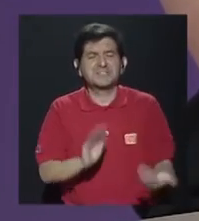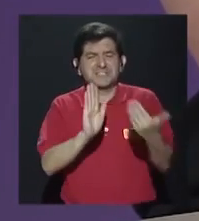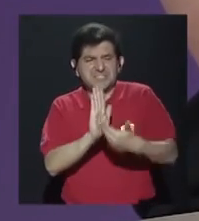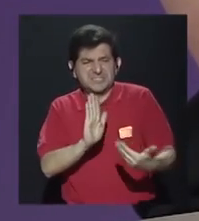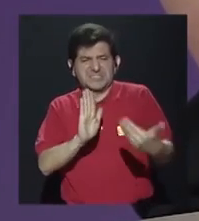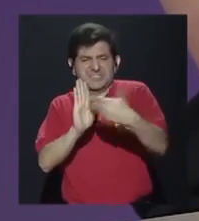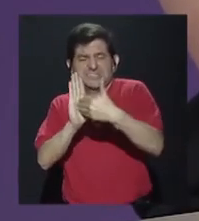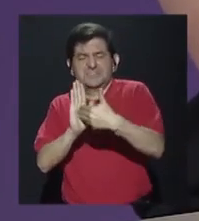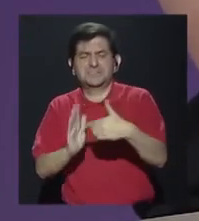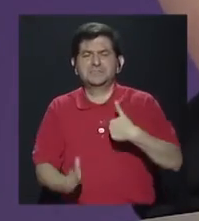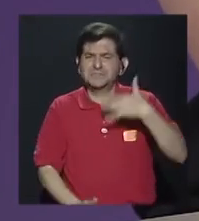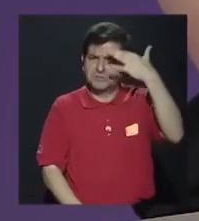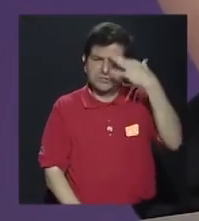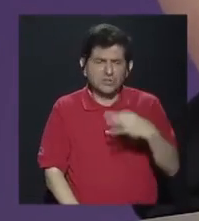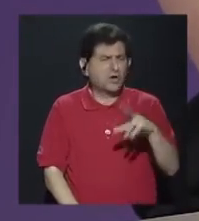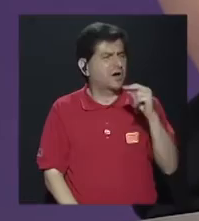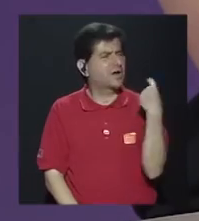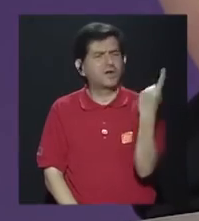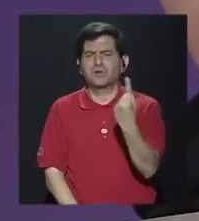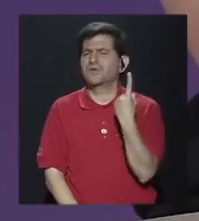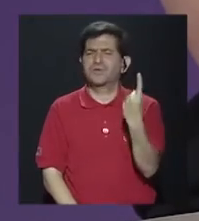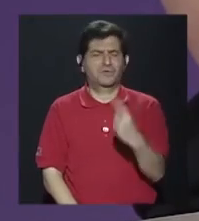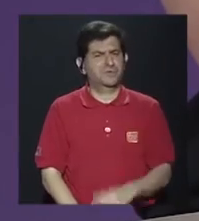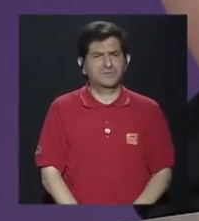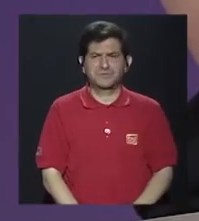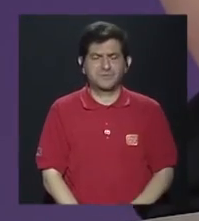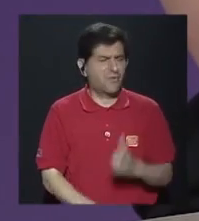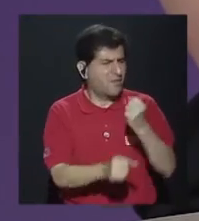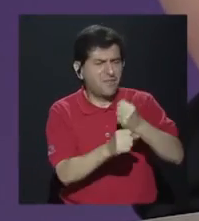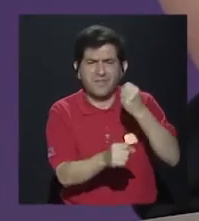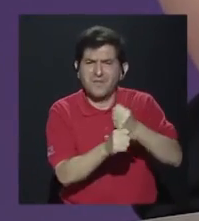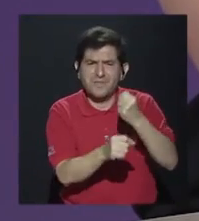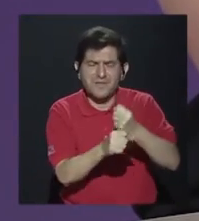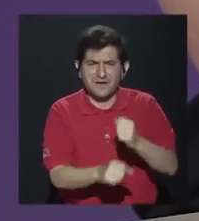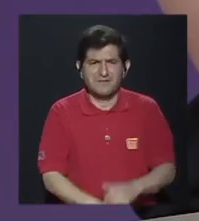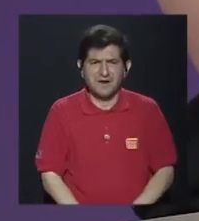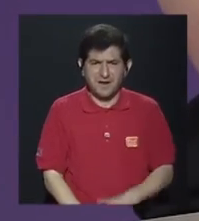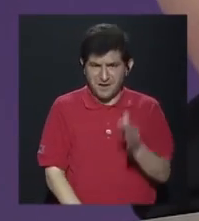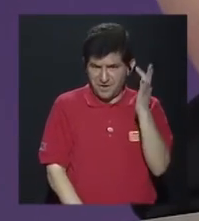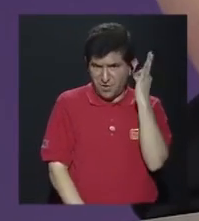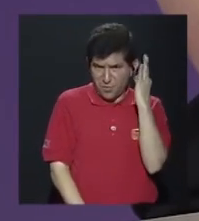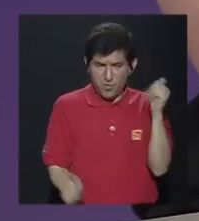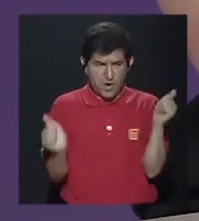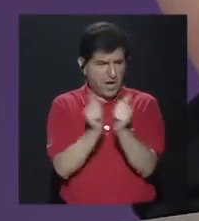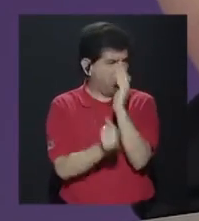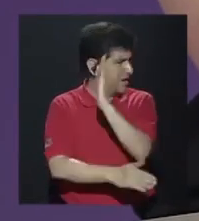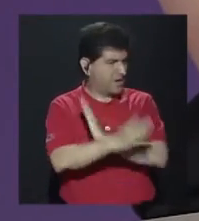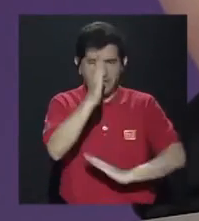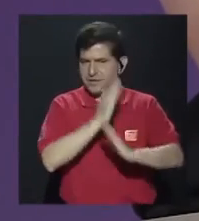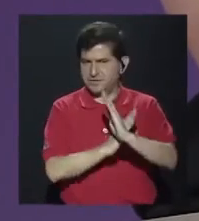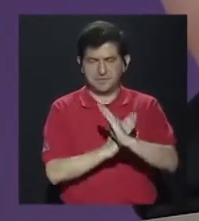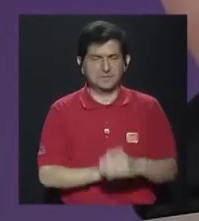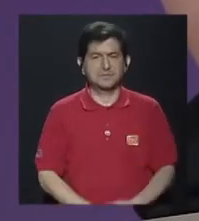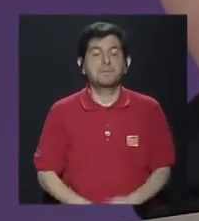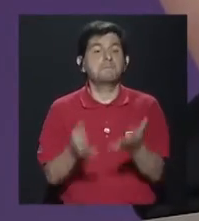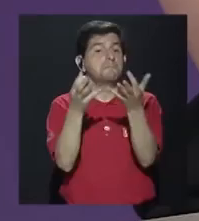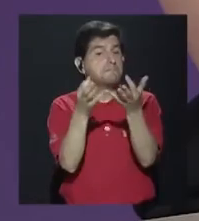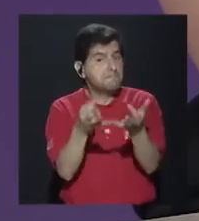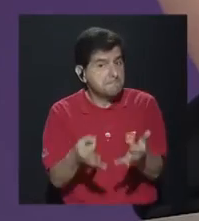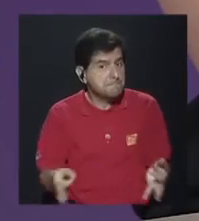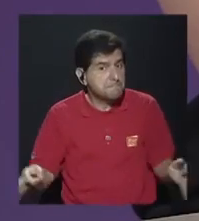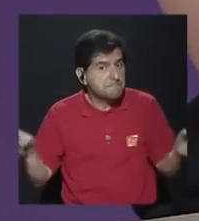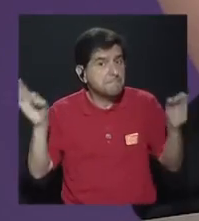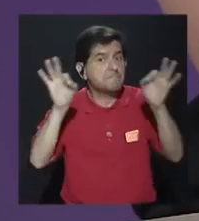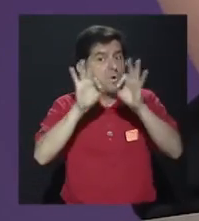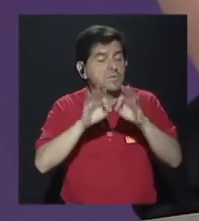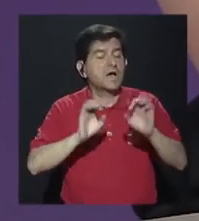violentando, ¿verdad? Yo creo que no es solamente que se debe de trabajar con nosotras las mujeres con discapacidad, sino es muy importante